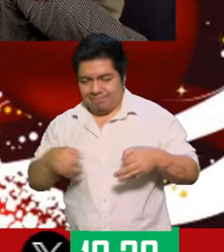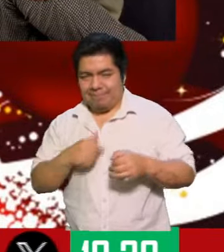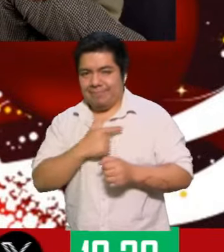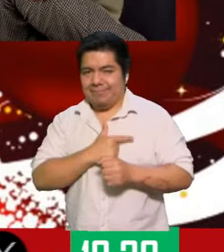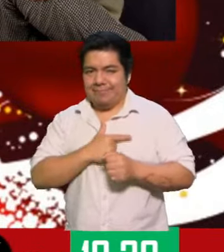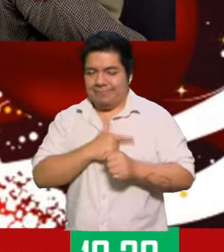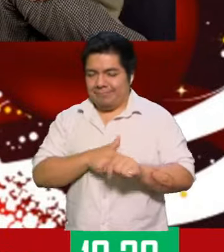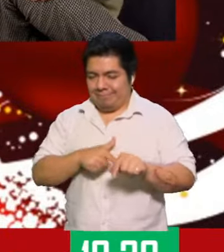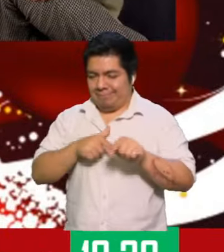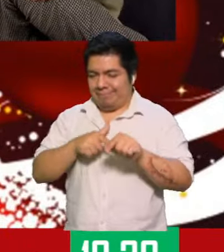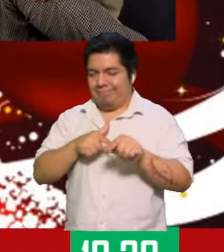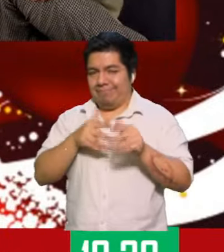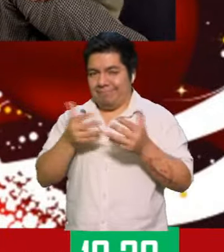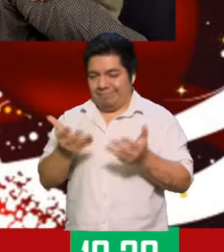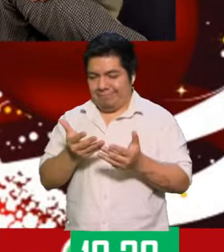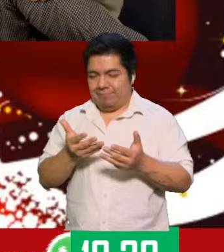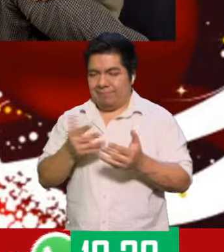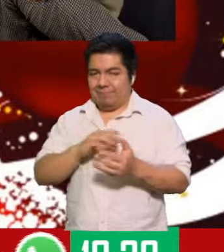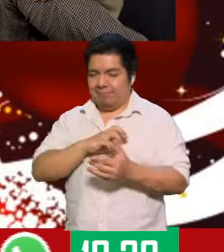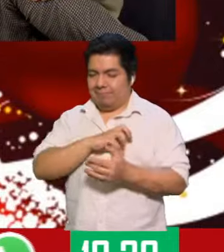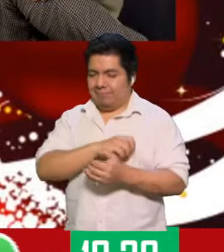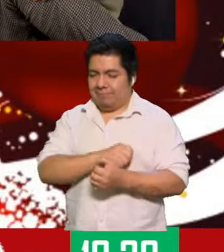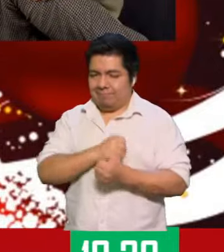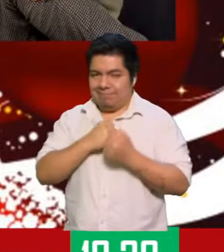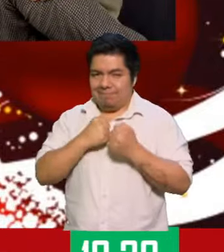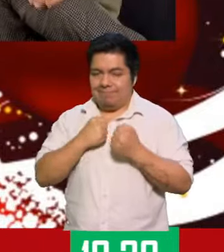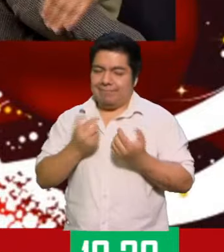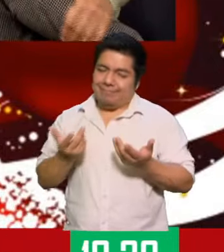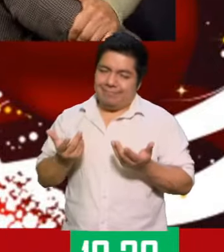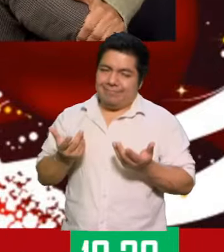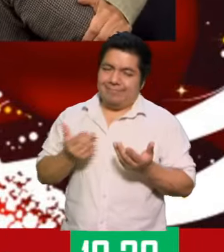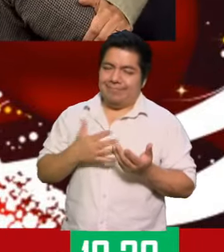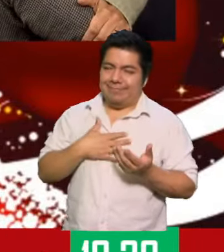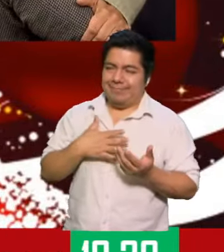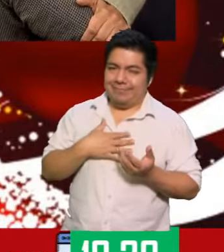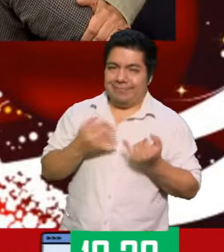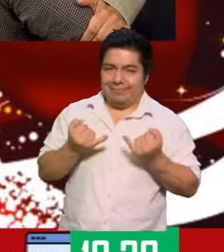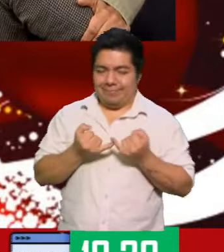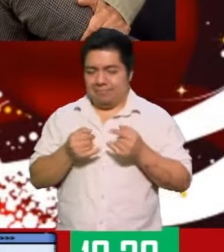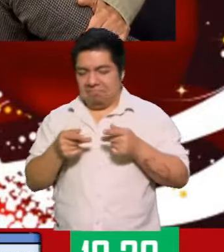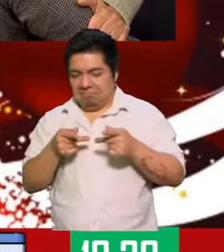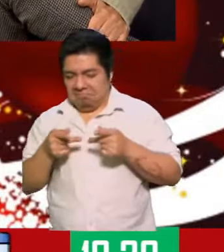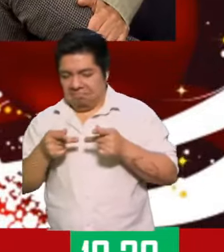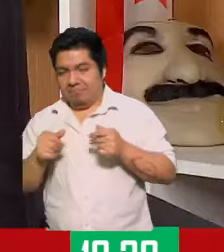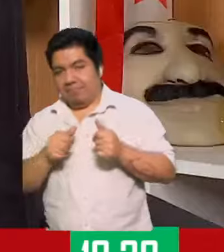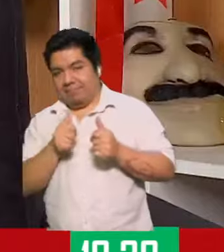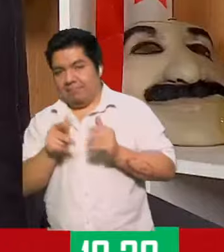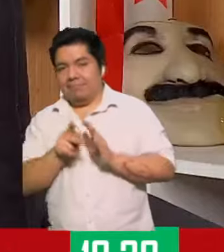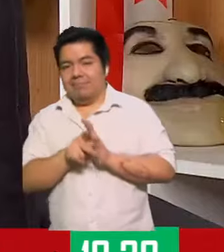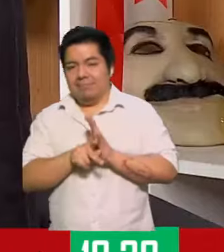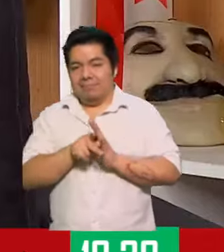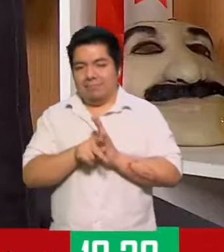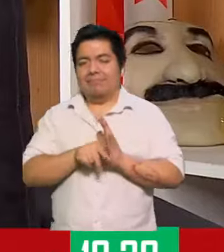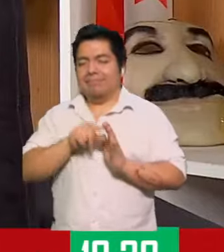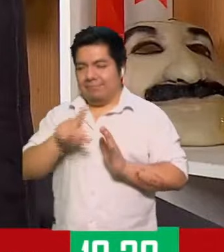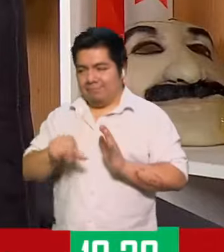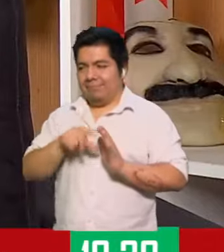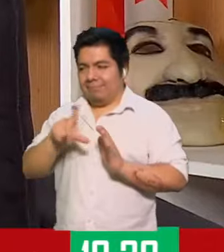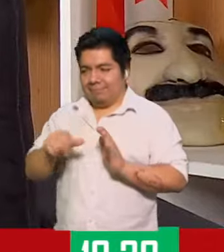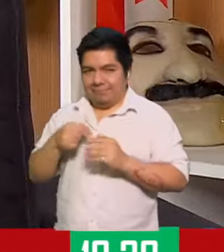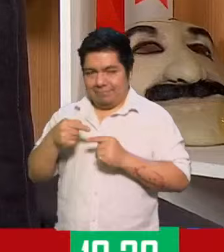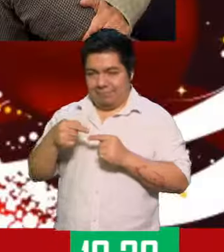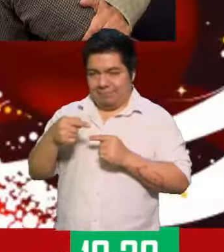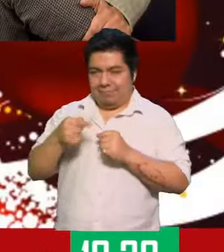quería seguir haciendo y y era su pasión número uno no Entonces este pues sí yo estoy preparando ahí otra película pero bueno en unos